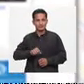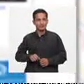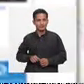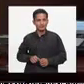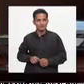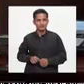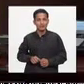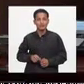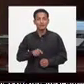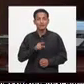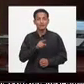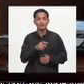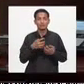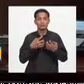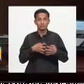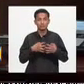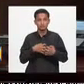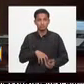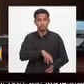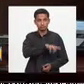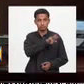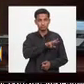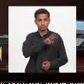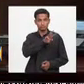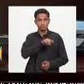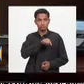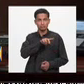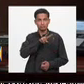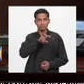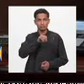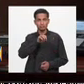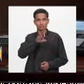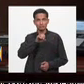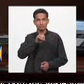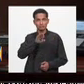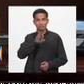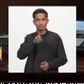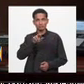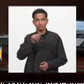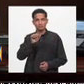interactivo esto funciona en ww